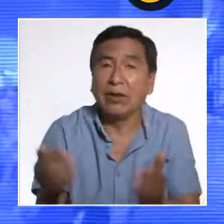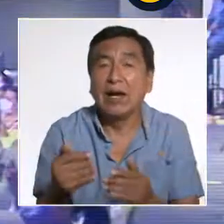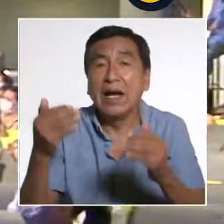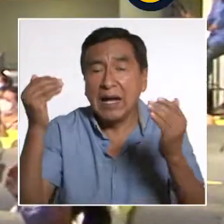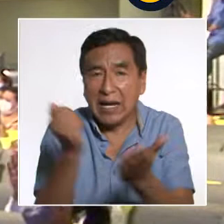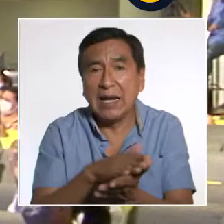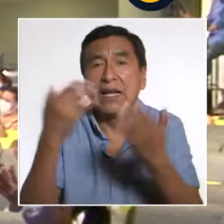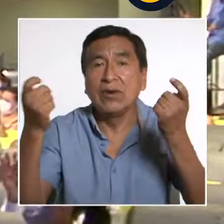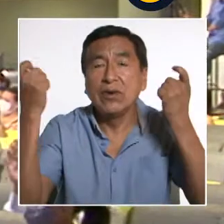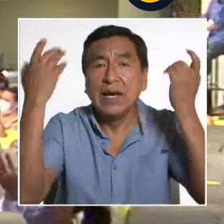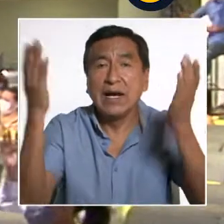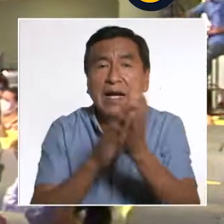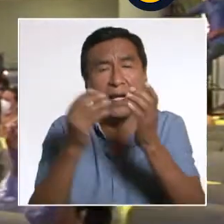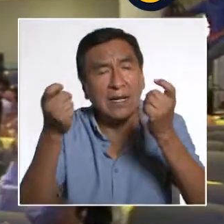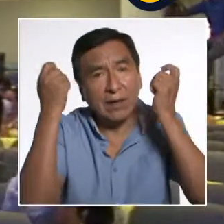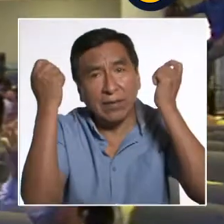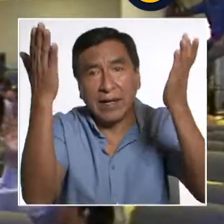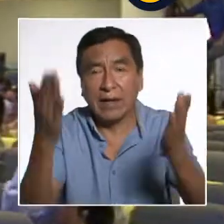Aleluya.